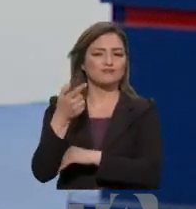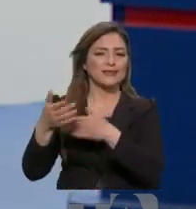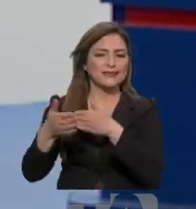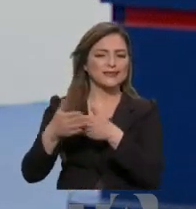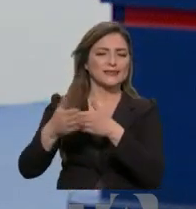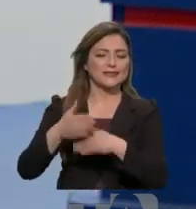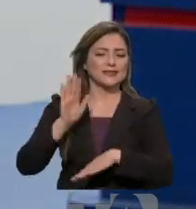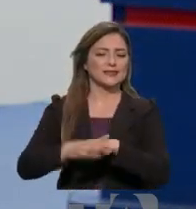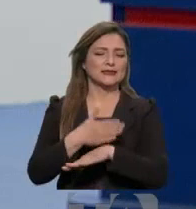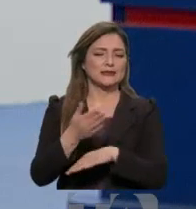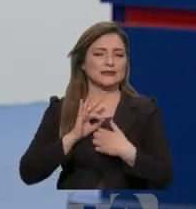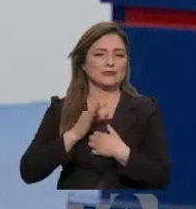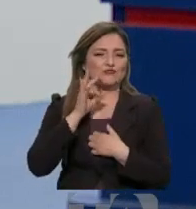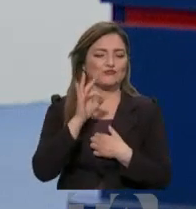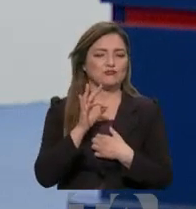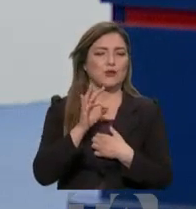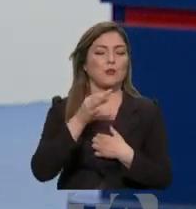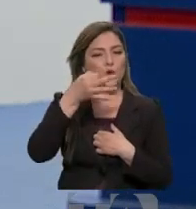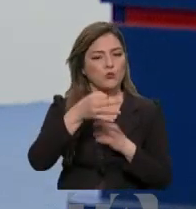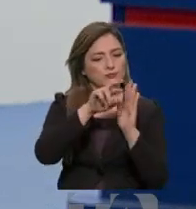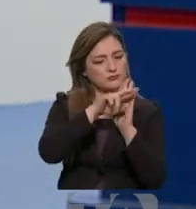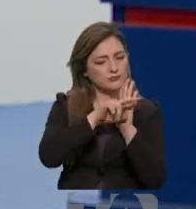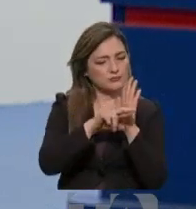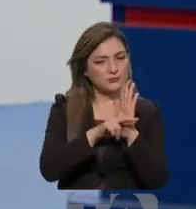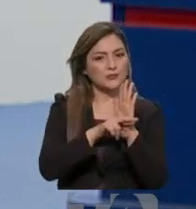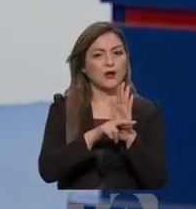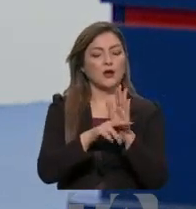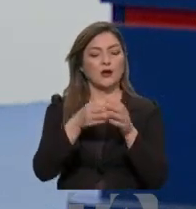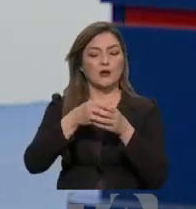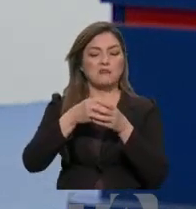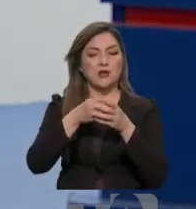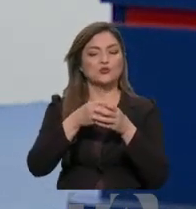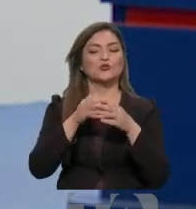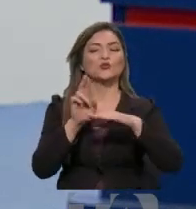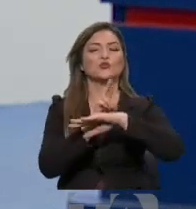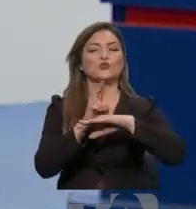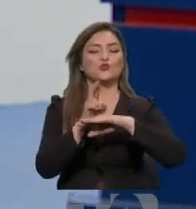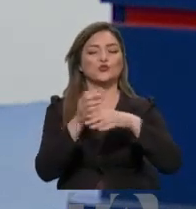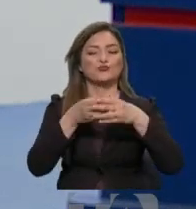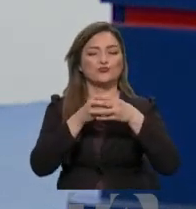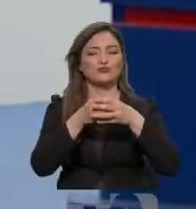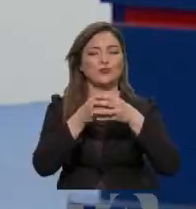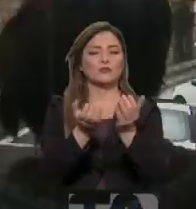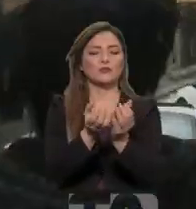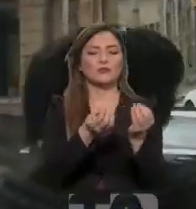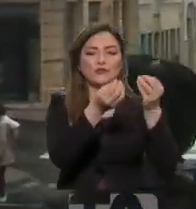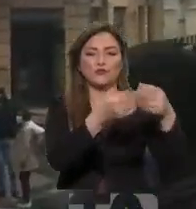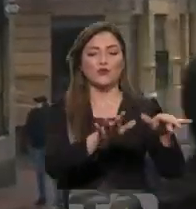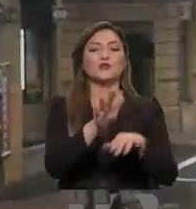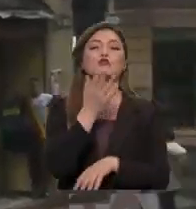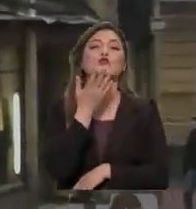pandemia. Deben cumplir varios requisitos como el uso de vaso biodegradable y de colores.